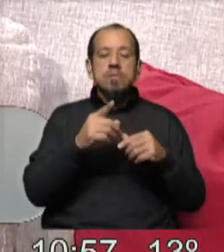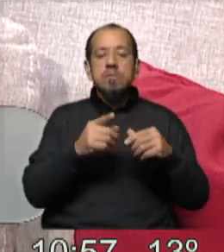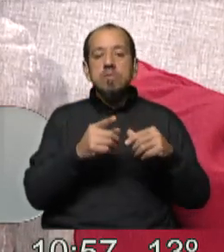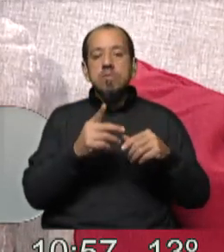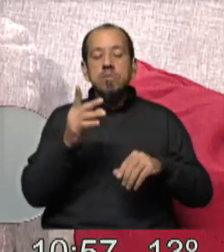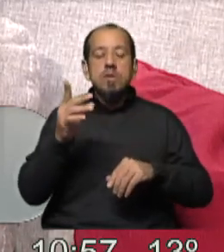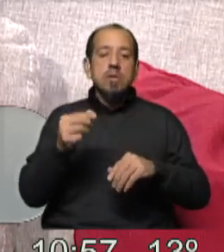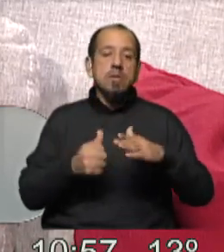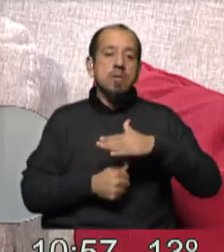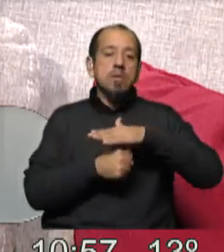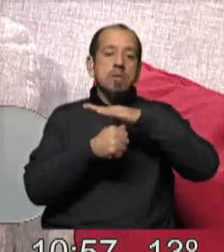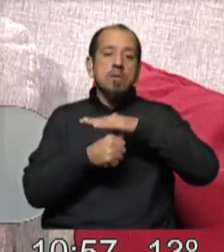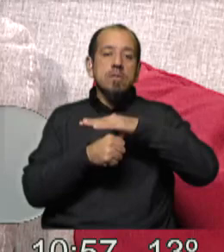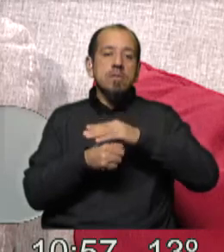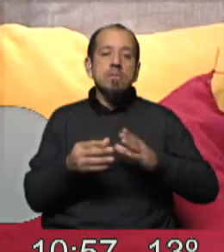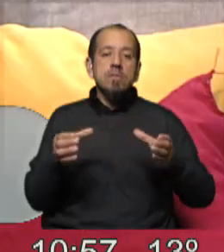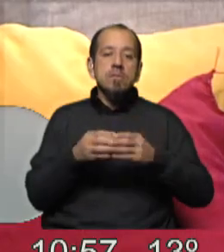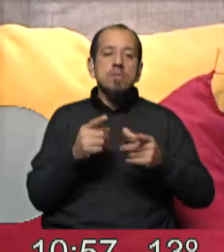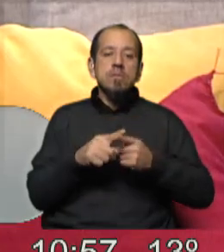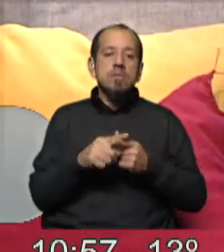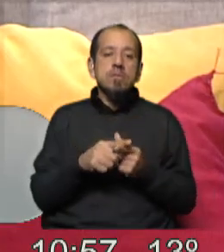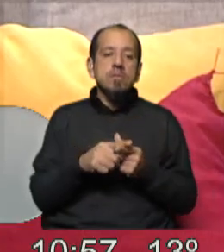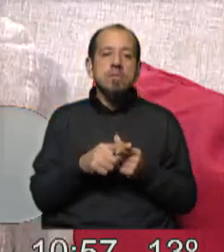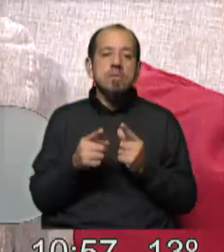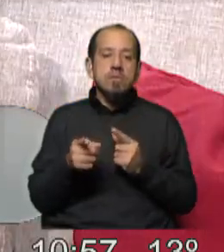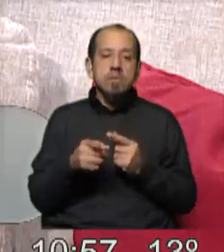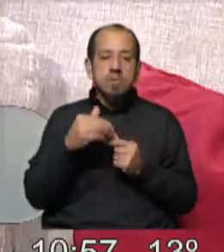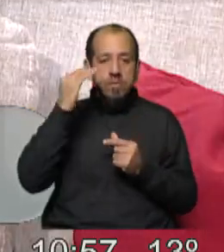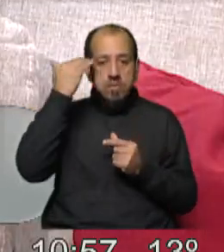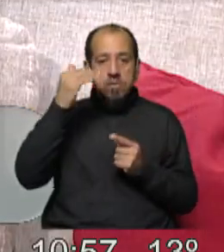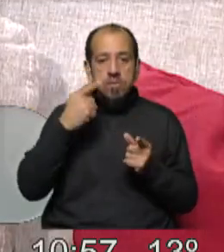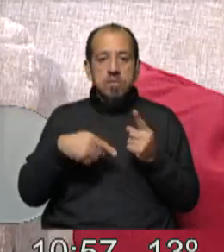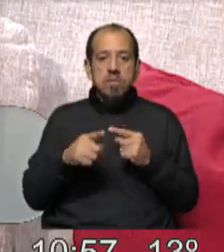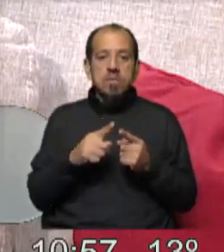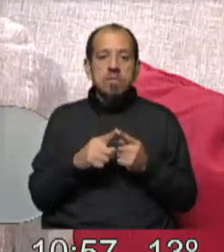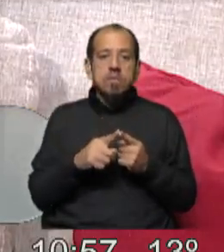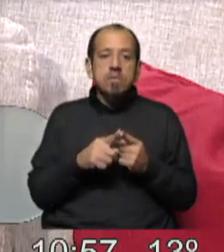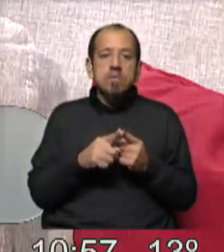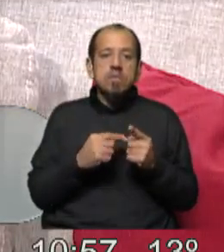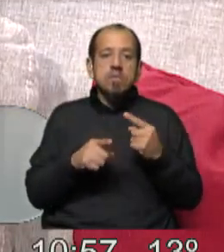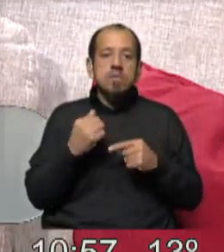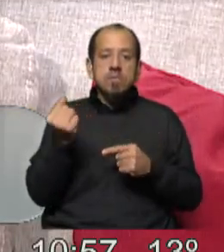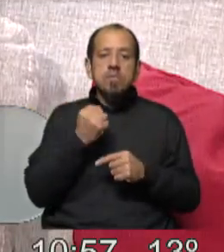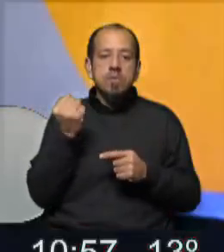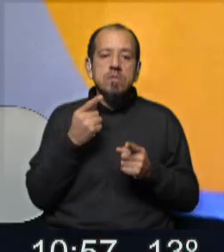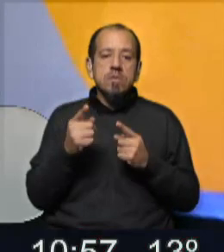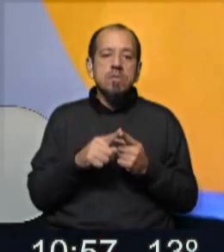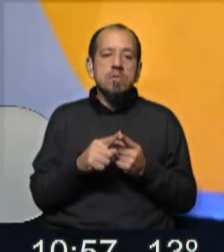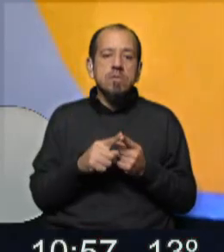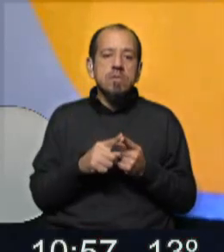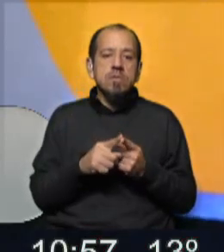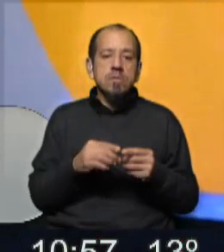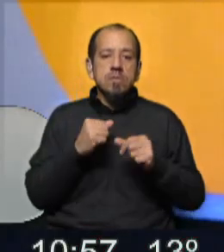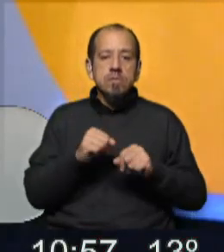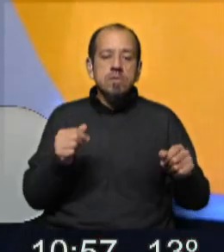grupo. Ese perfil docente tuyo también, ¿no? Sí, claro. Y me parece que es importante. Si no hay un equipo. Es imposible estar